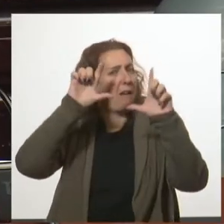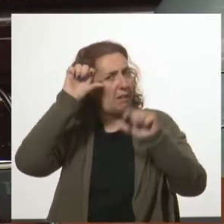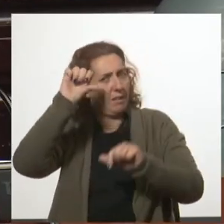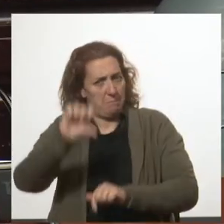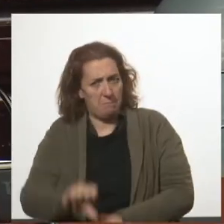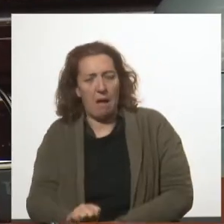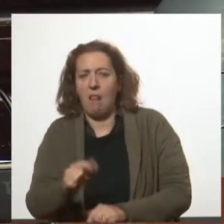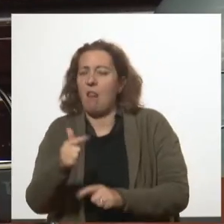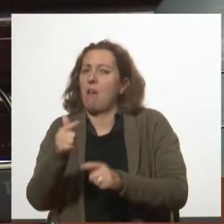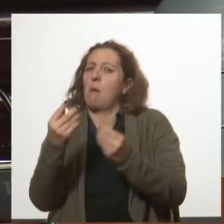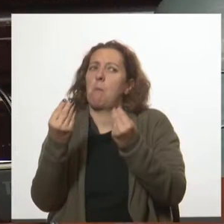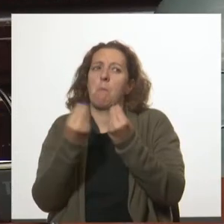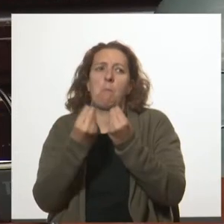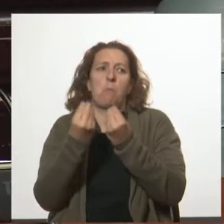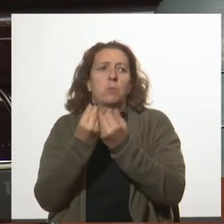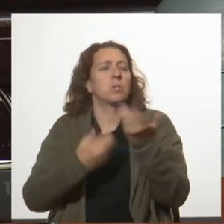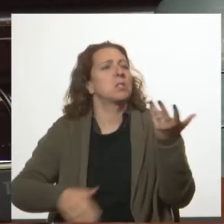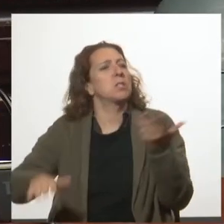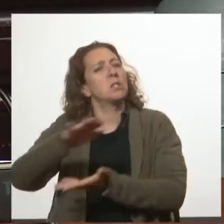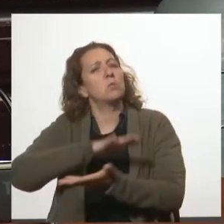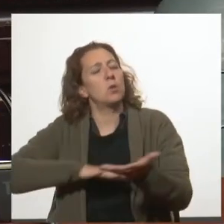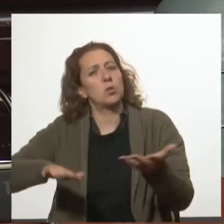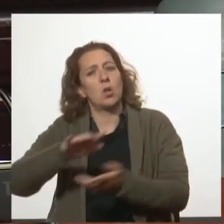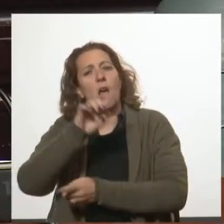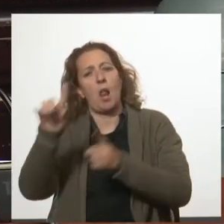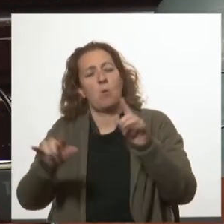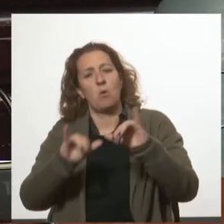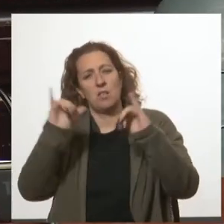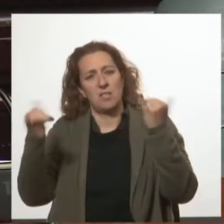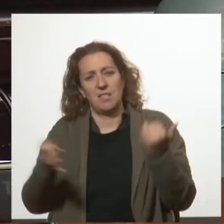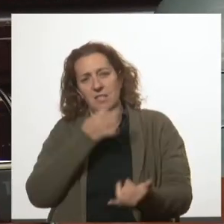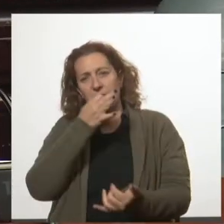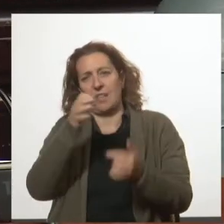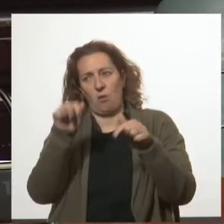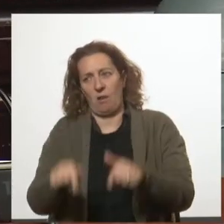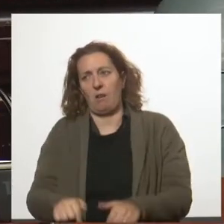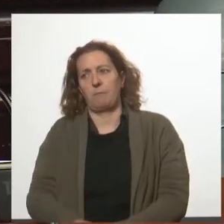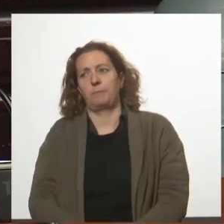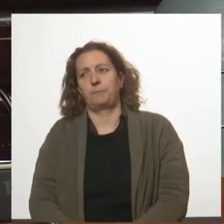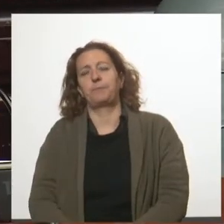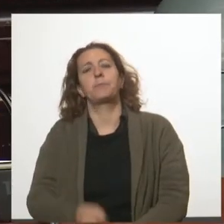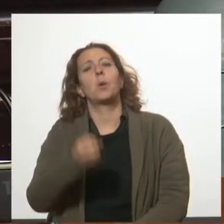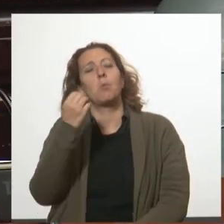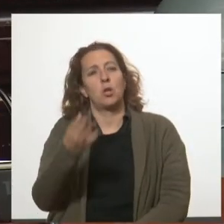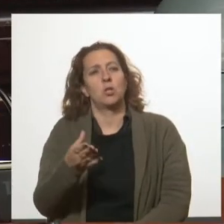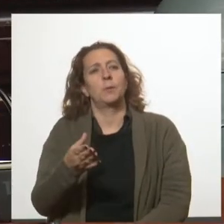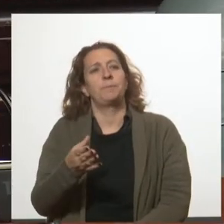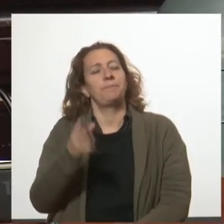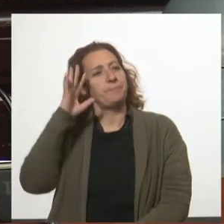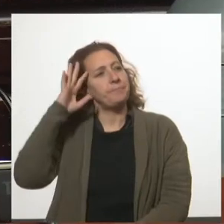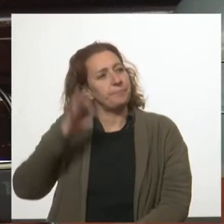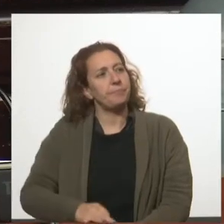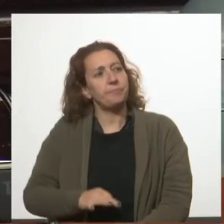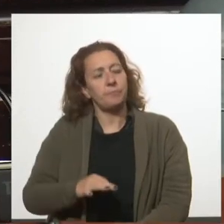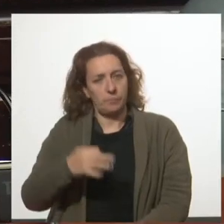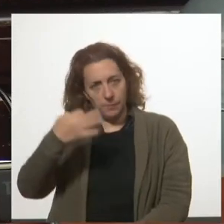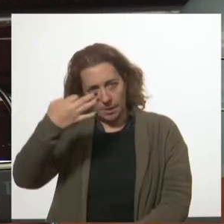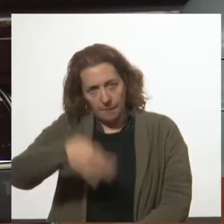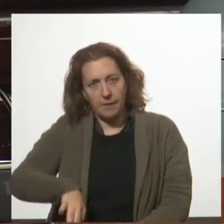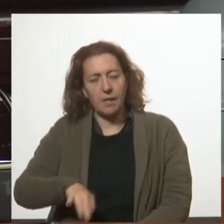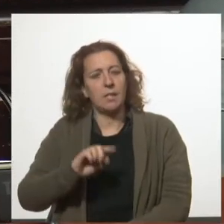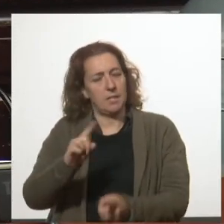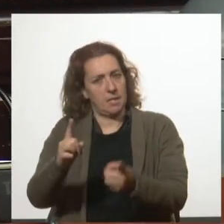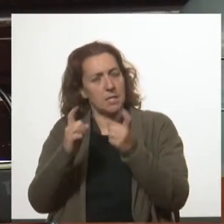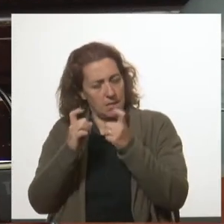de casos algunos de los cuales fueron nombrados en esta sala por eso creo la pertinencia la